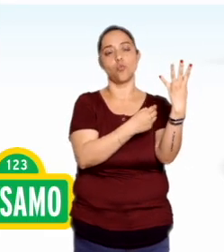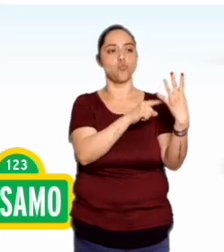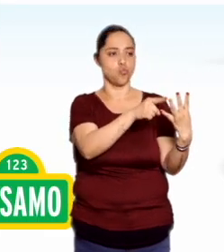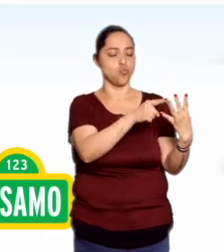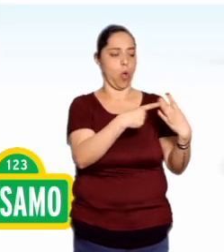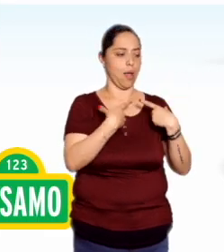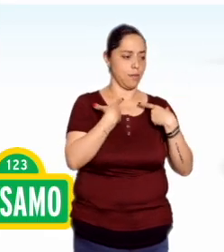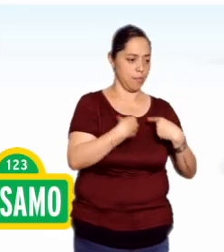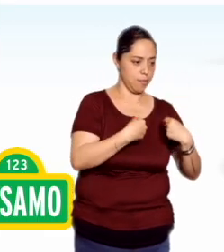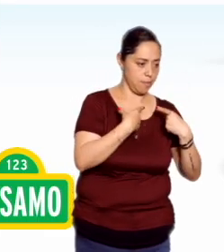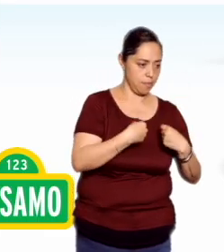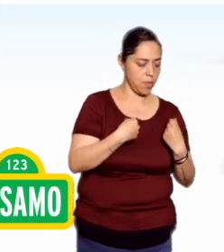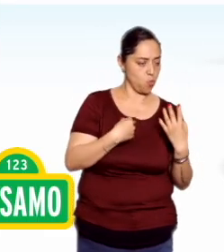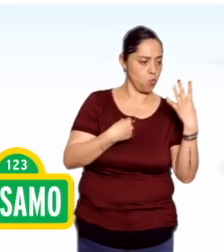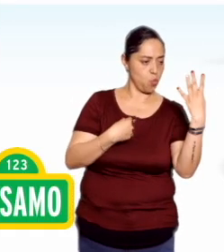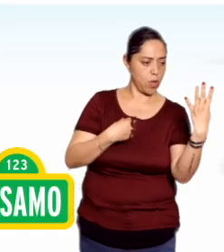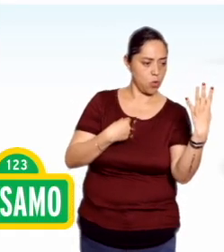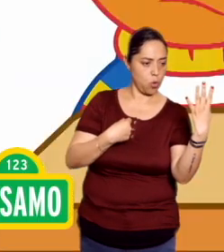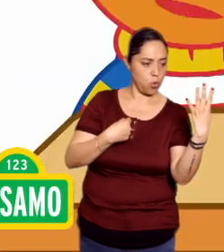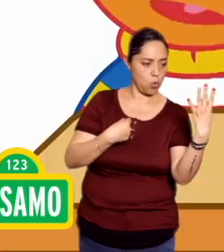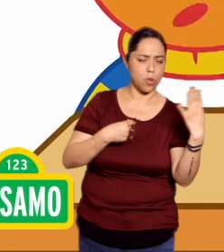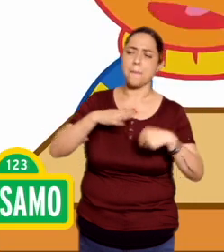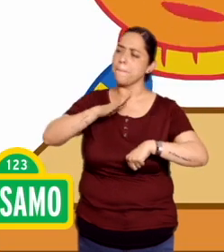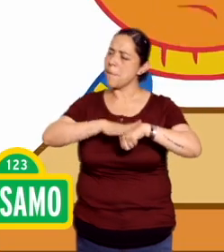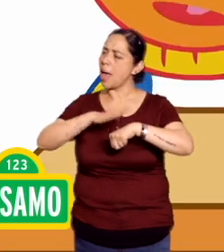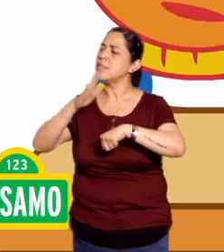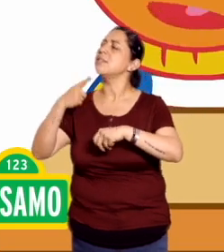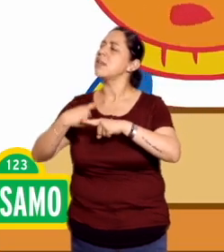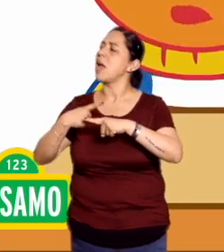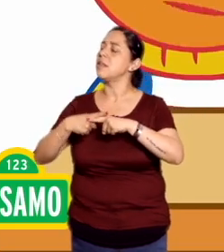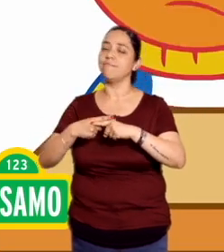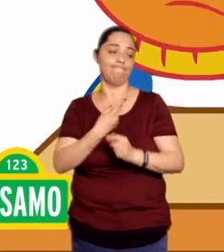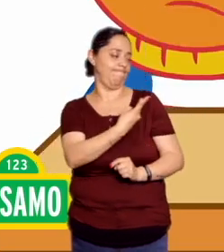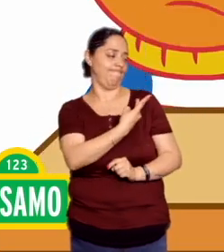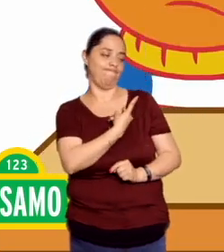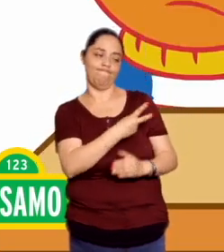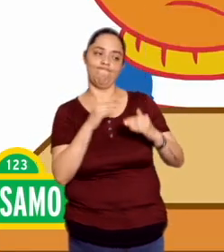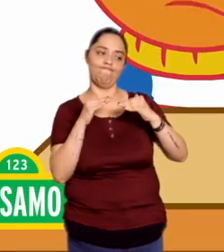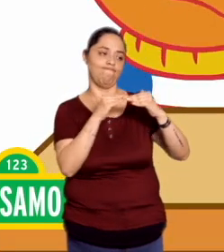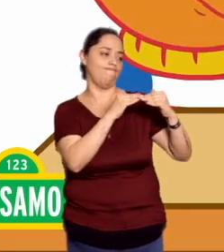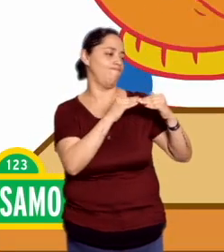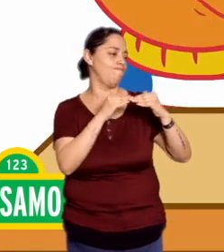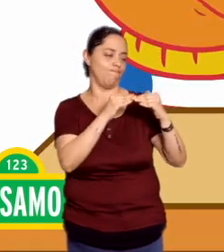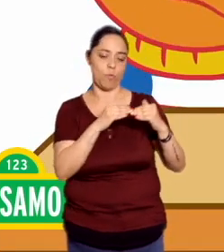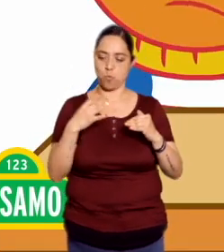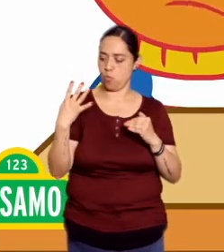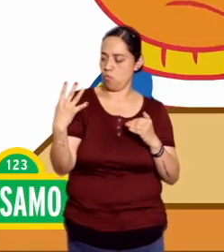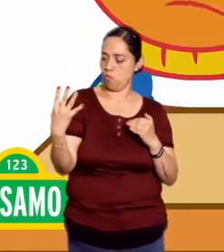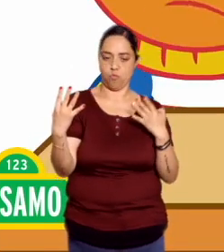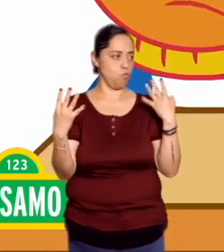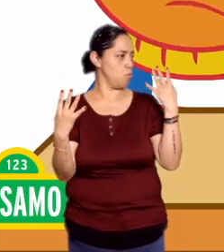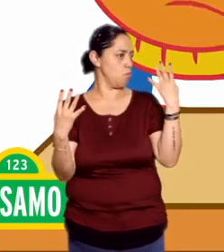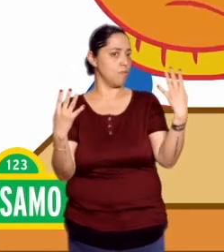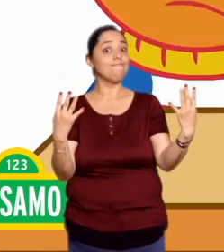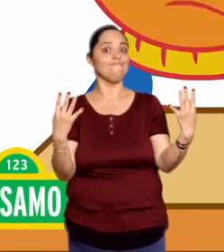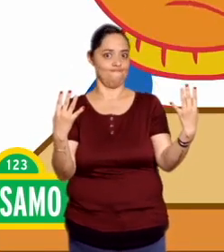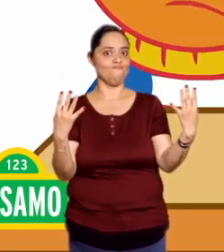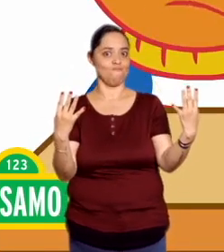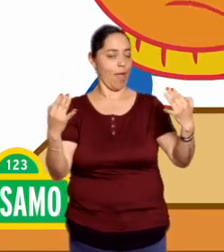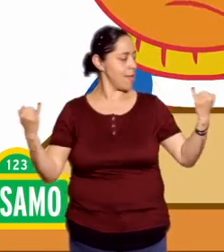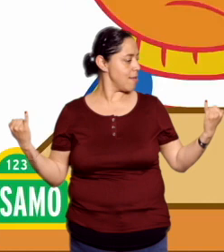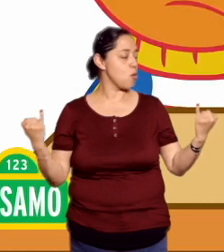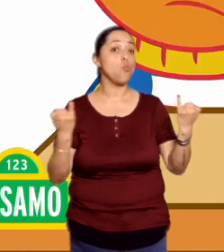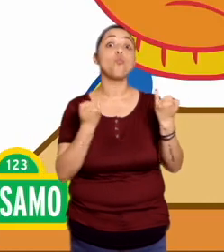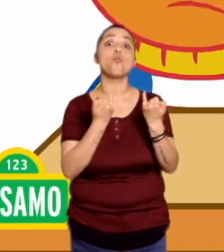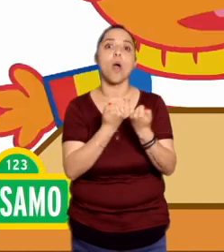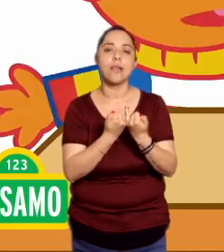4. Tienes 4 camisas ahora en tu pila, Enrique. Entonces, ¿quién tiene más camisas? Ninguno de los dos. Los dos tenemos 4 camisas, así